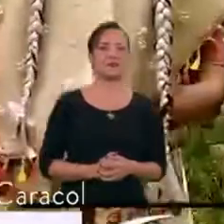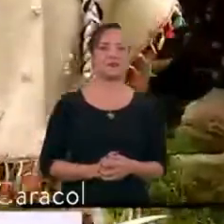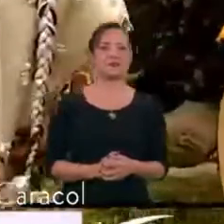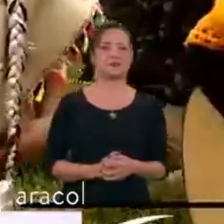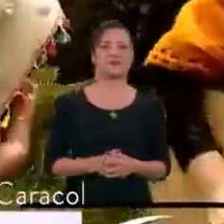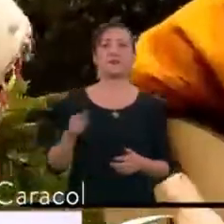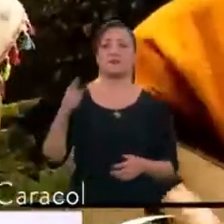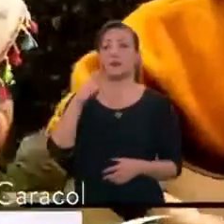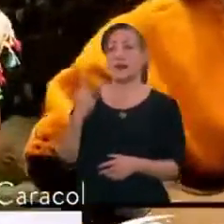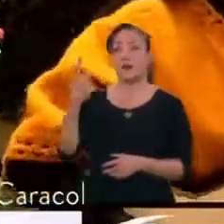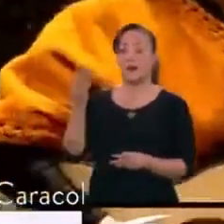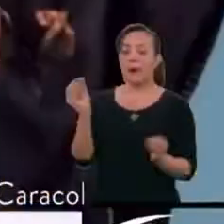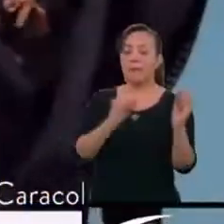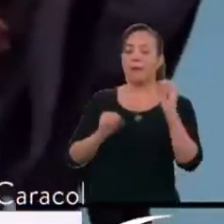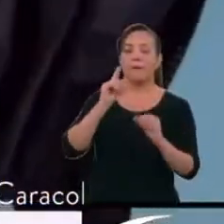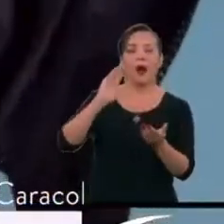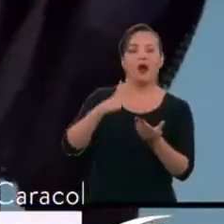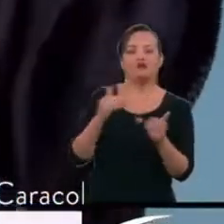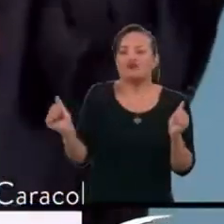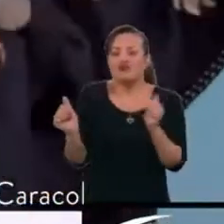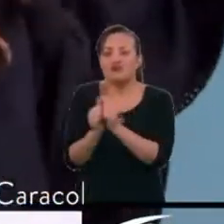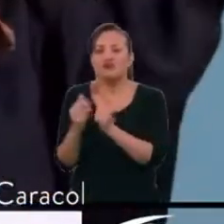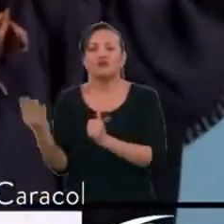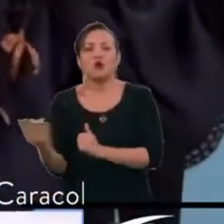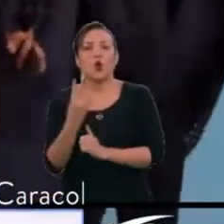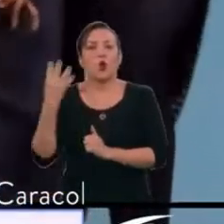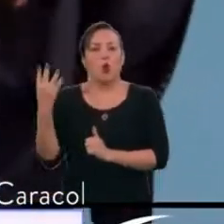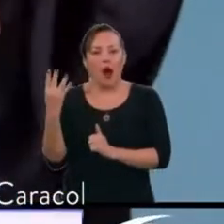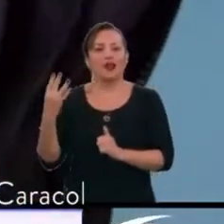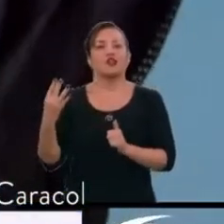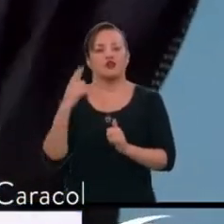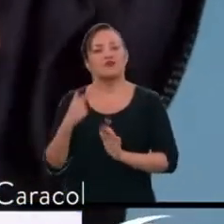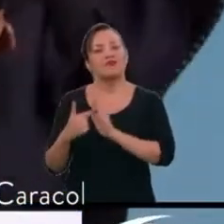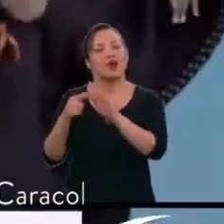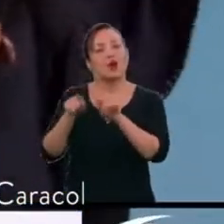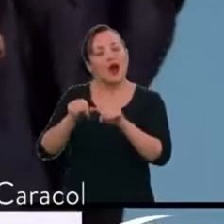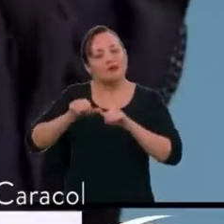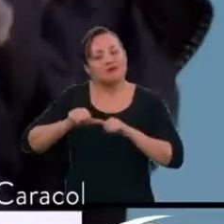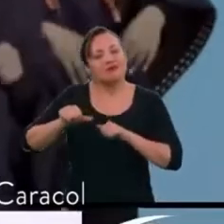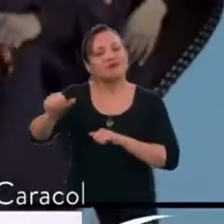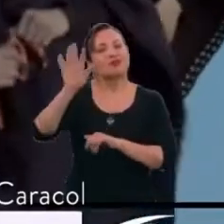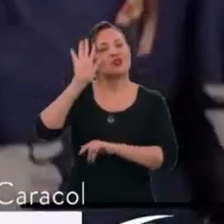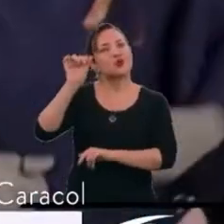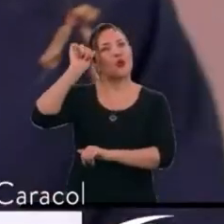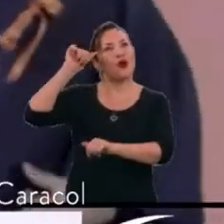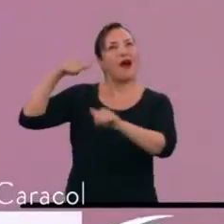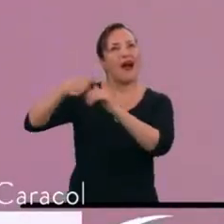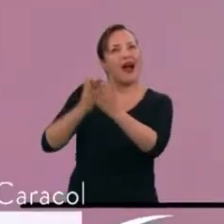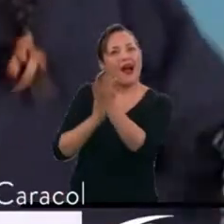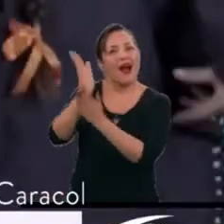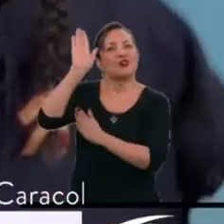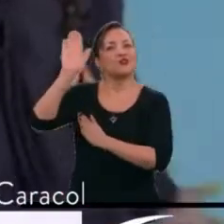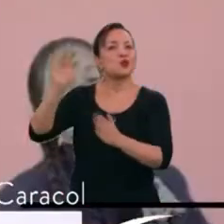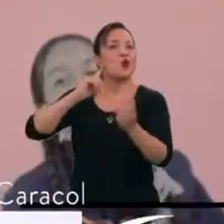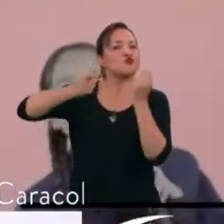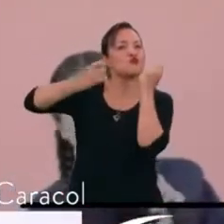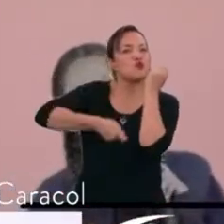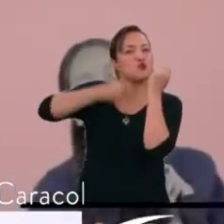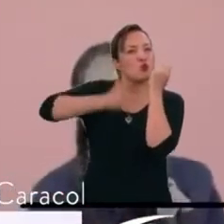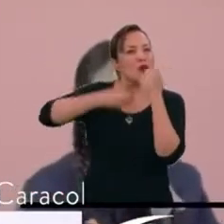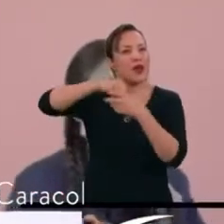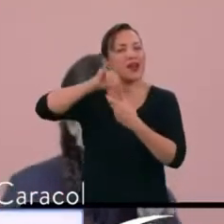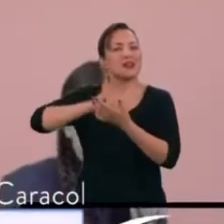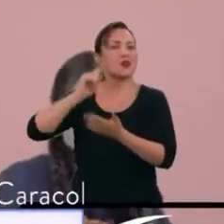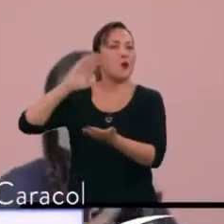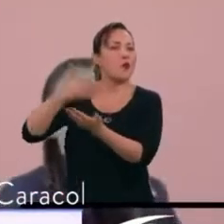Estrena su primer álbum en compañía de otras cuatro artistas que buscan preservar la tradición carranguera. Ahorita casi siempre me he inspirado como en